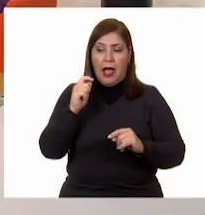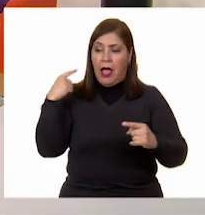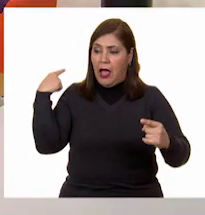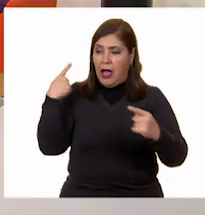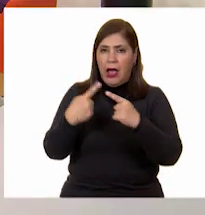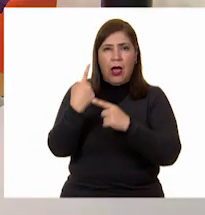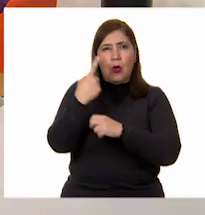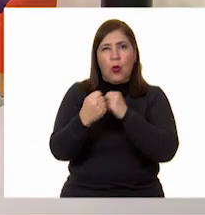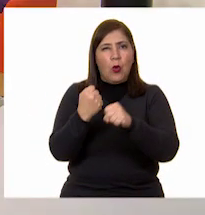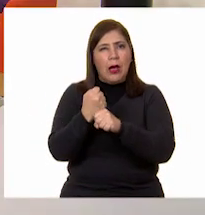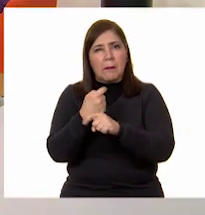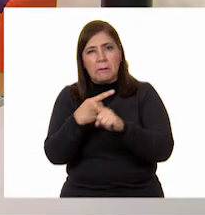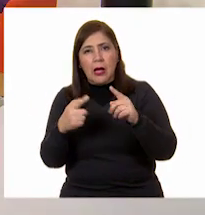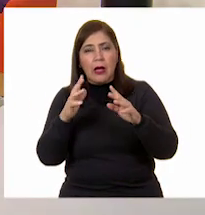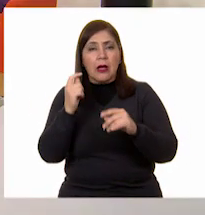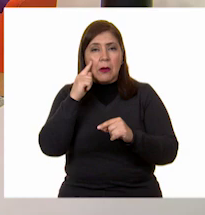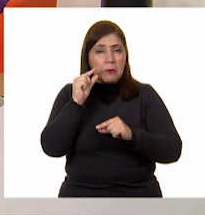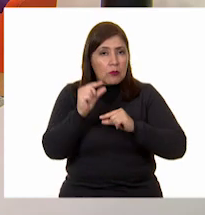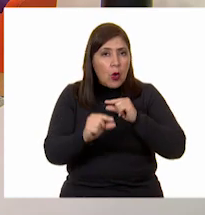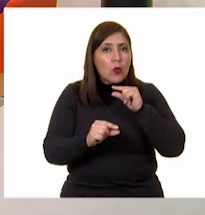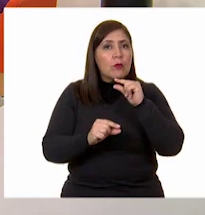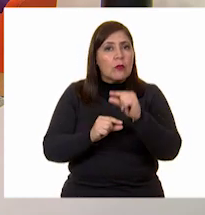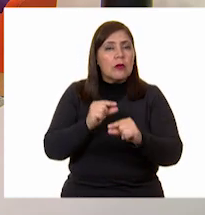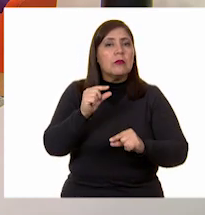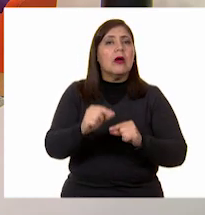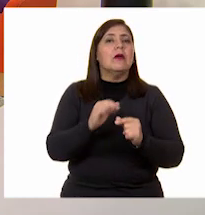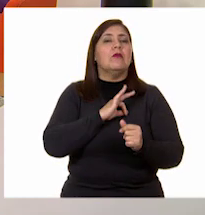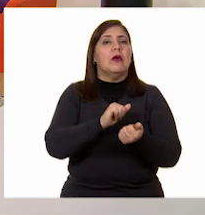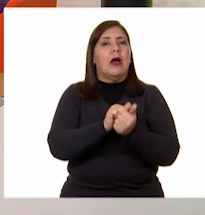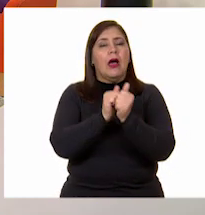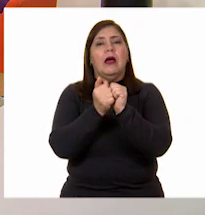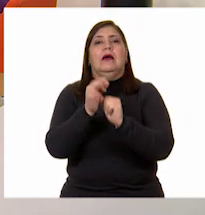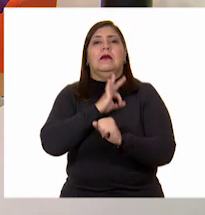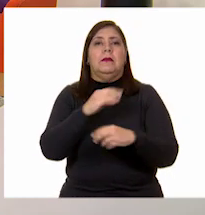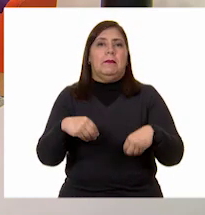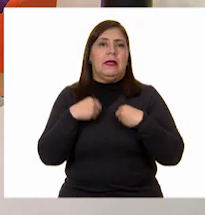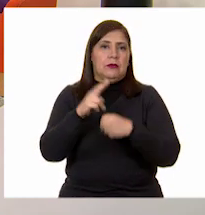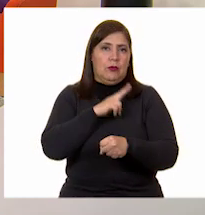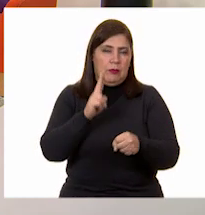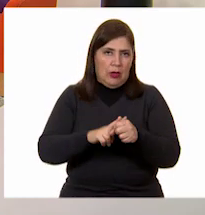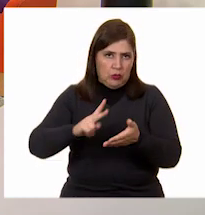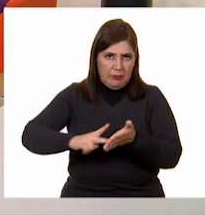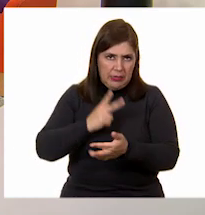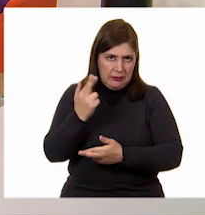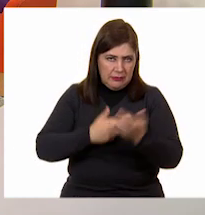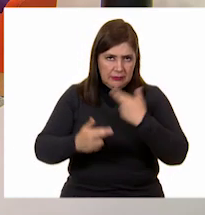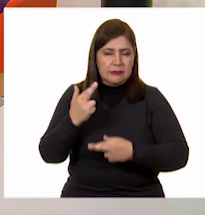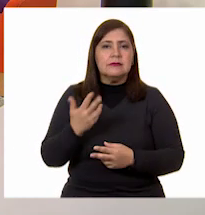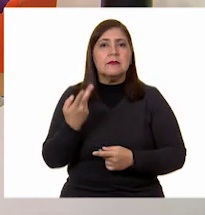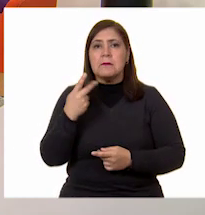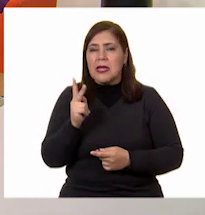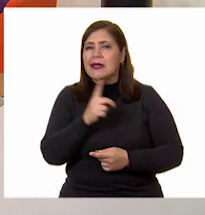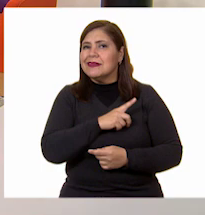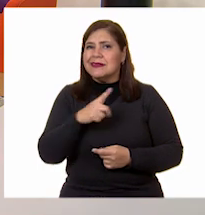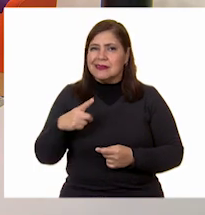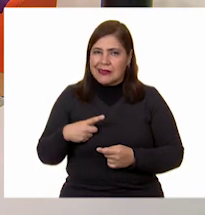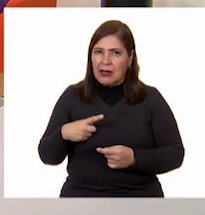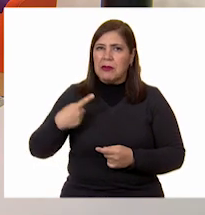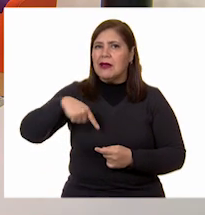año y poco a poco vamos regresando a lo que era nuestra vida cotidiana. Pero para eso hay que tomar